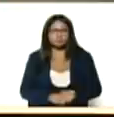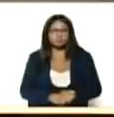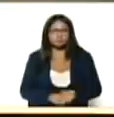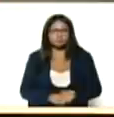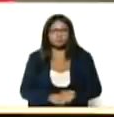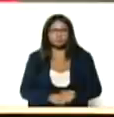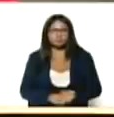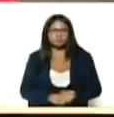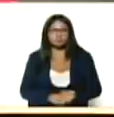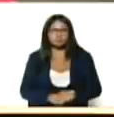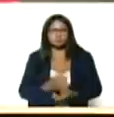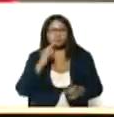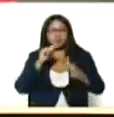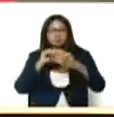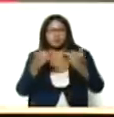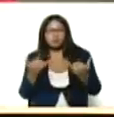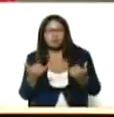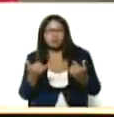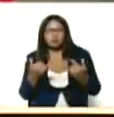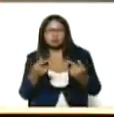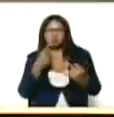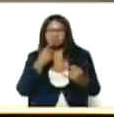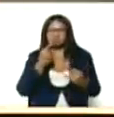nos señalan que somos una dictadura.